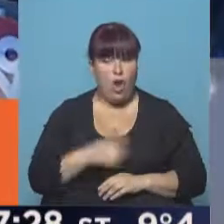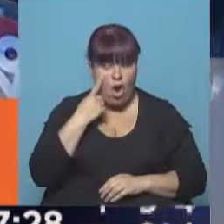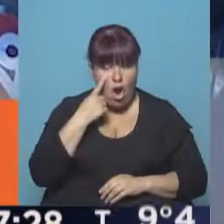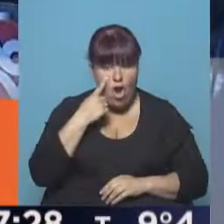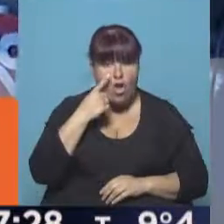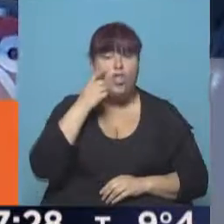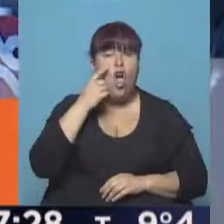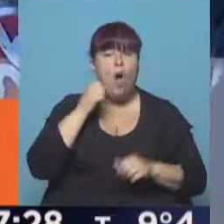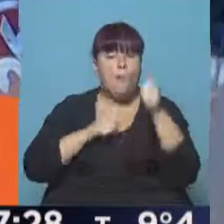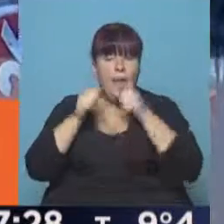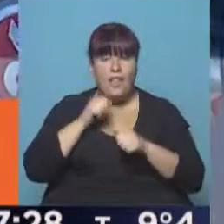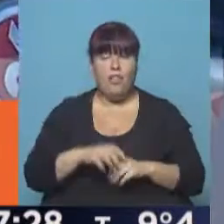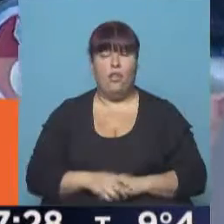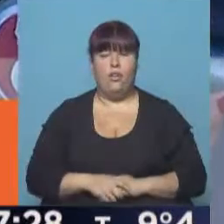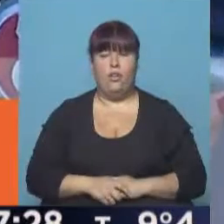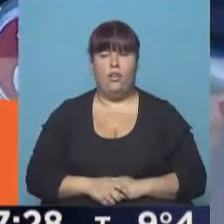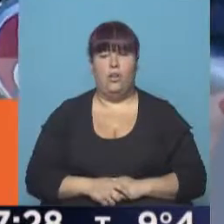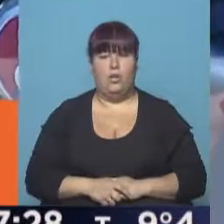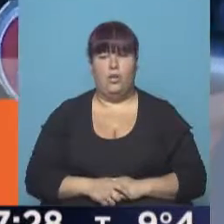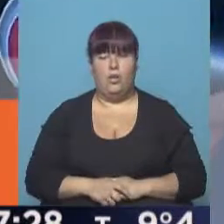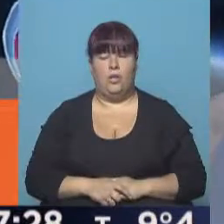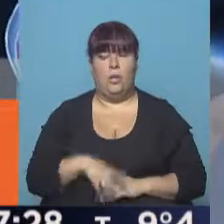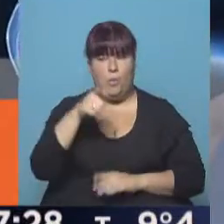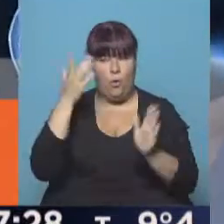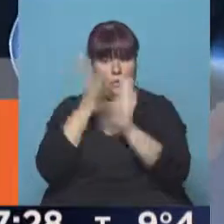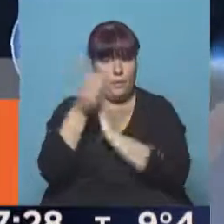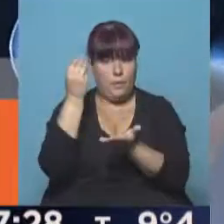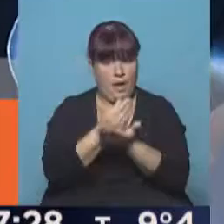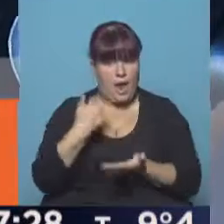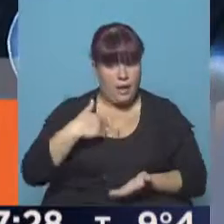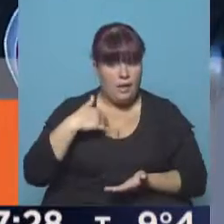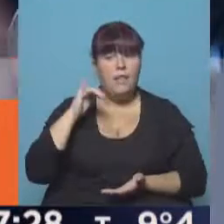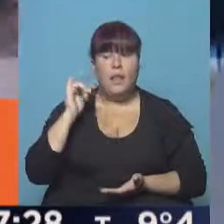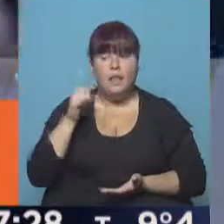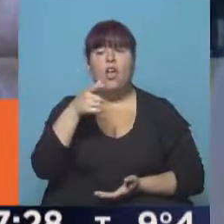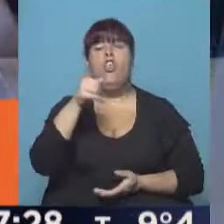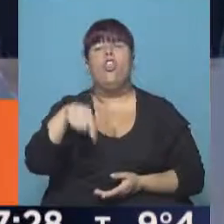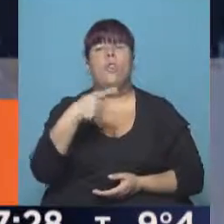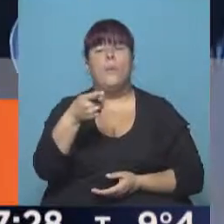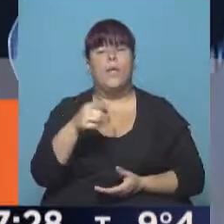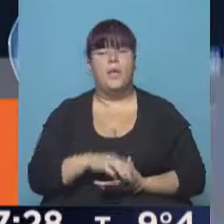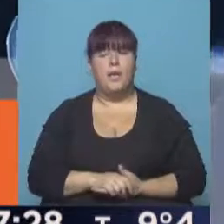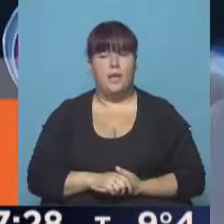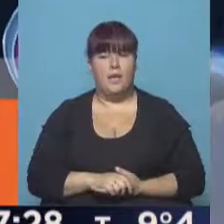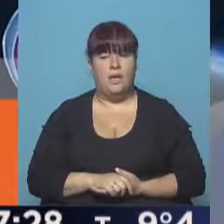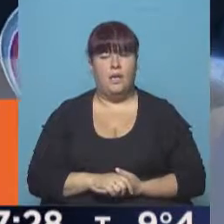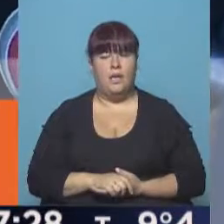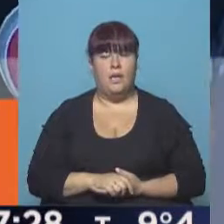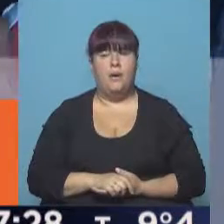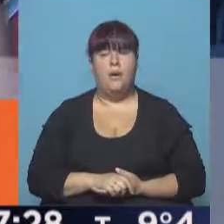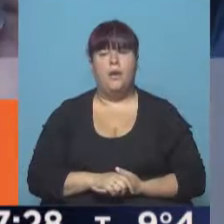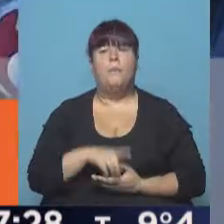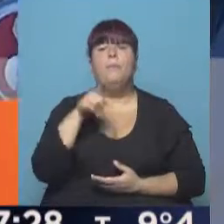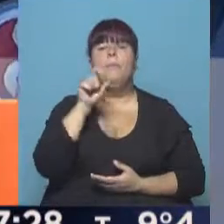conoce a los hombres heridos usted? ¿Usted es refugiada acá en Argentina? Sí. ¿De dónde viene? Acá.